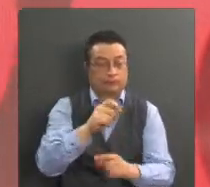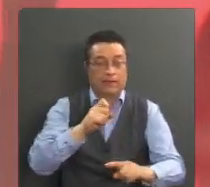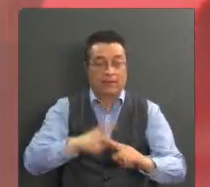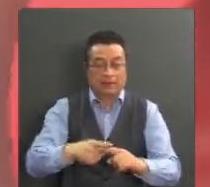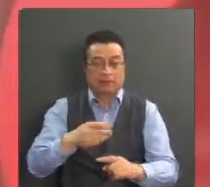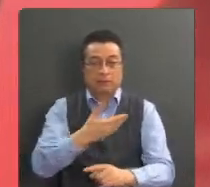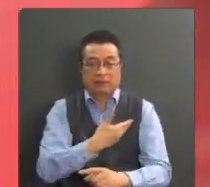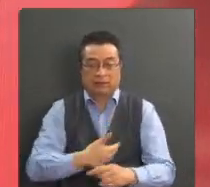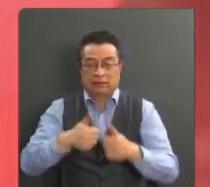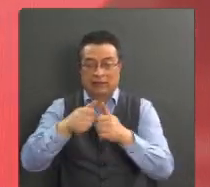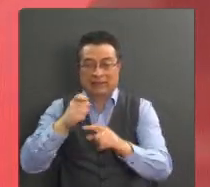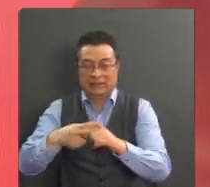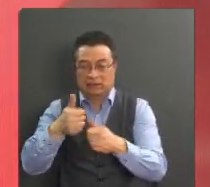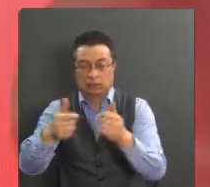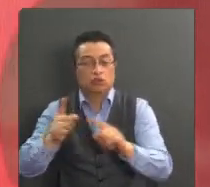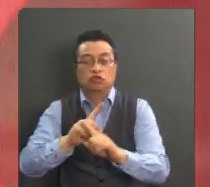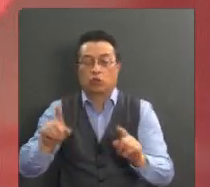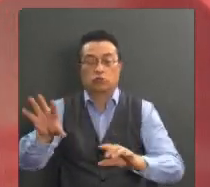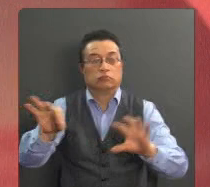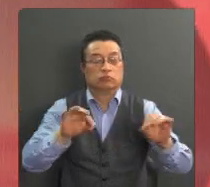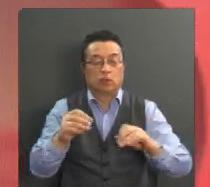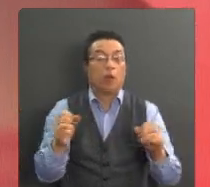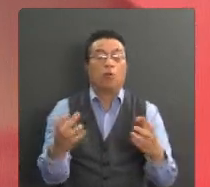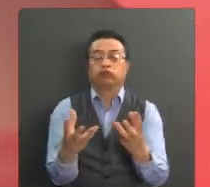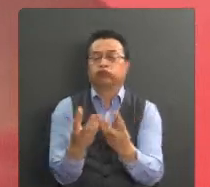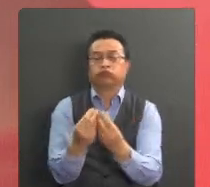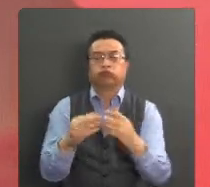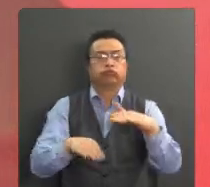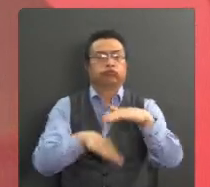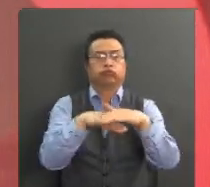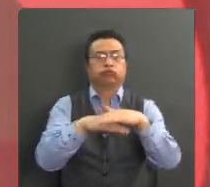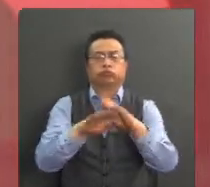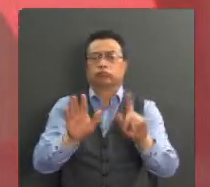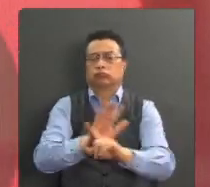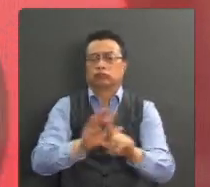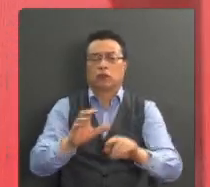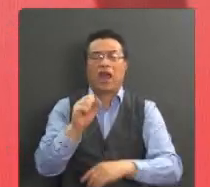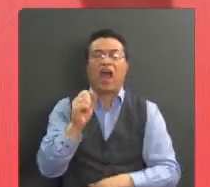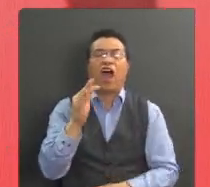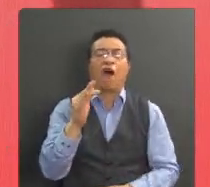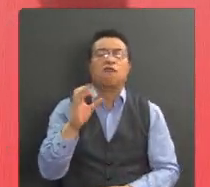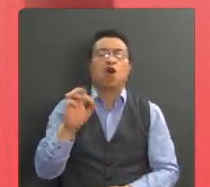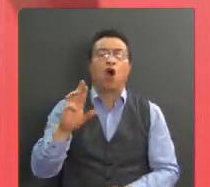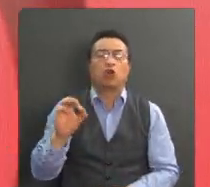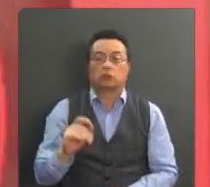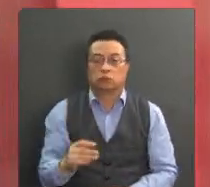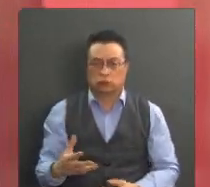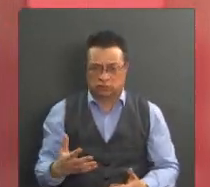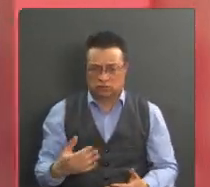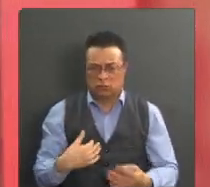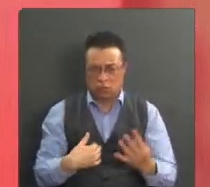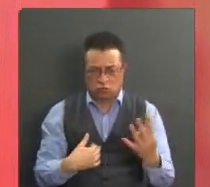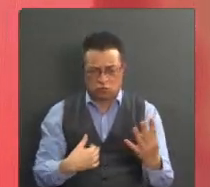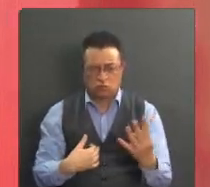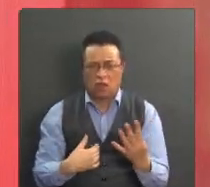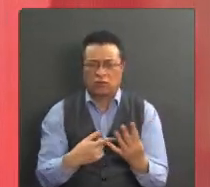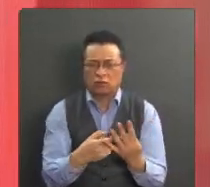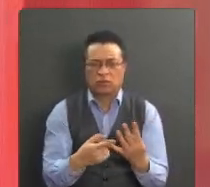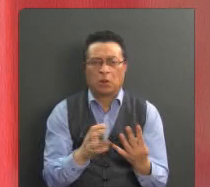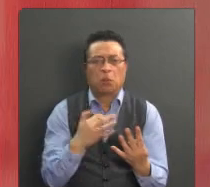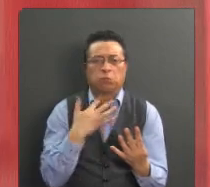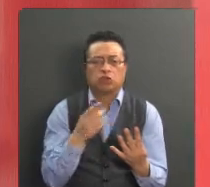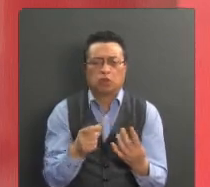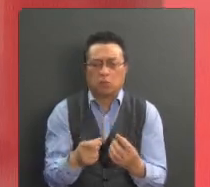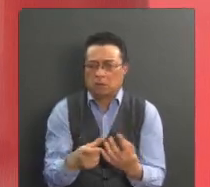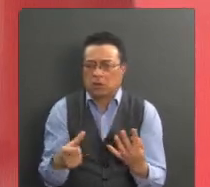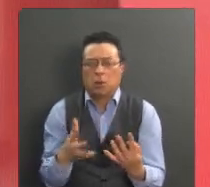expresidentes por el tema del aforo. Y esa fue la primera explicación. Pero inmediatamente dijeron, el aforo son 4 personas. ¿Qué pasa? ¿Por qué no se puede ampliar el